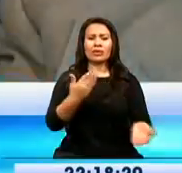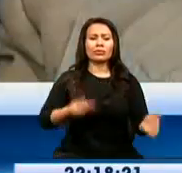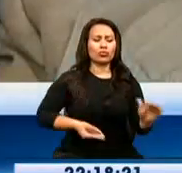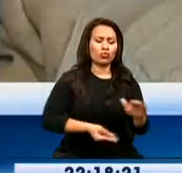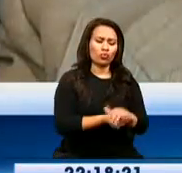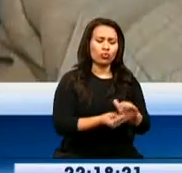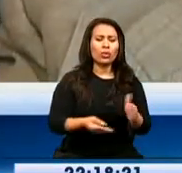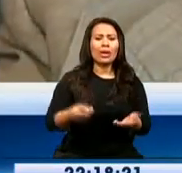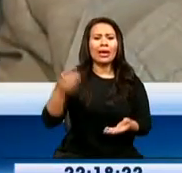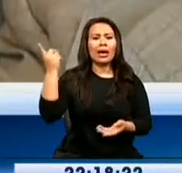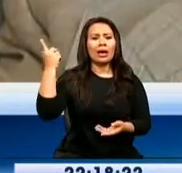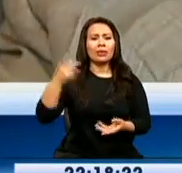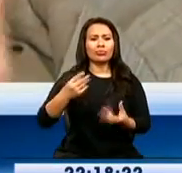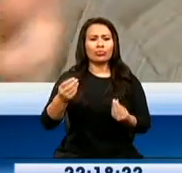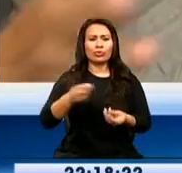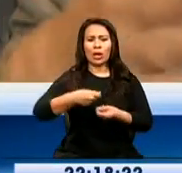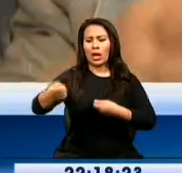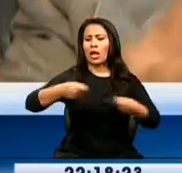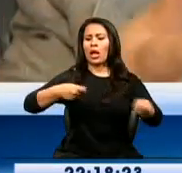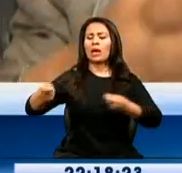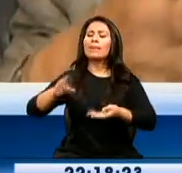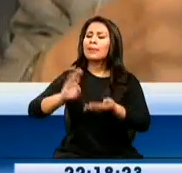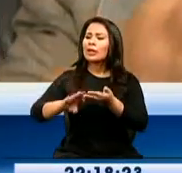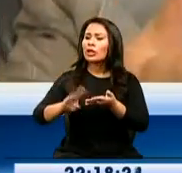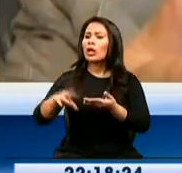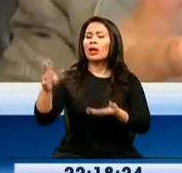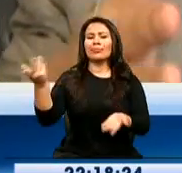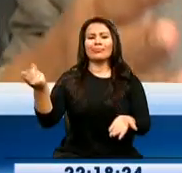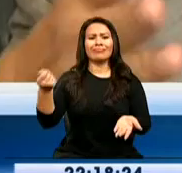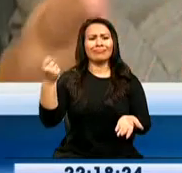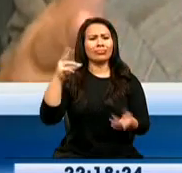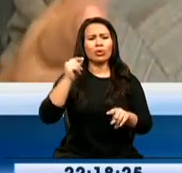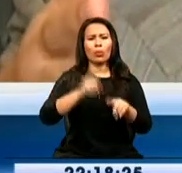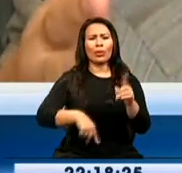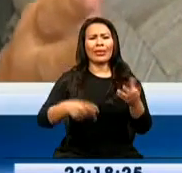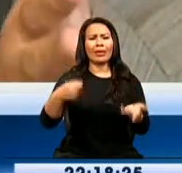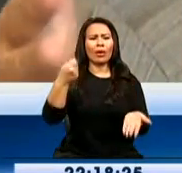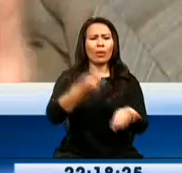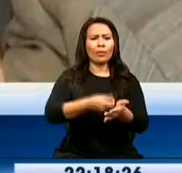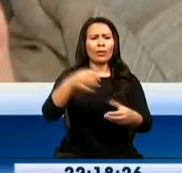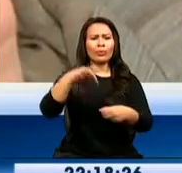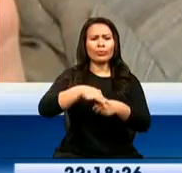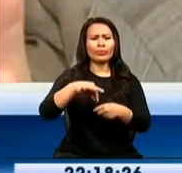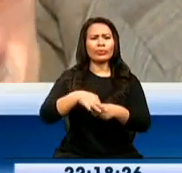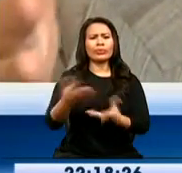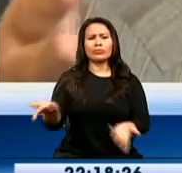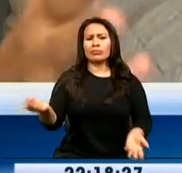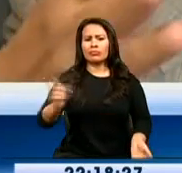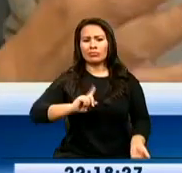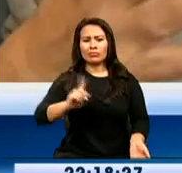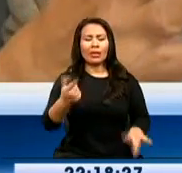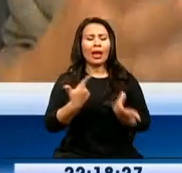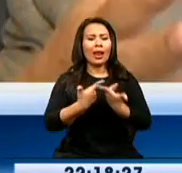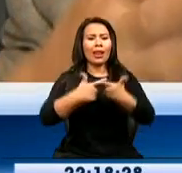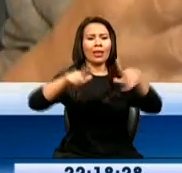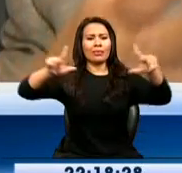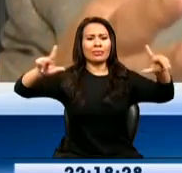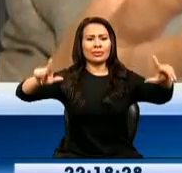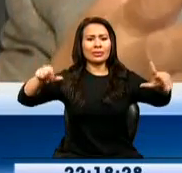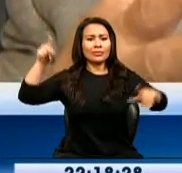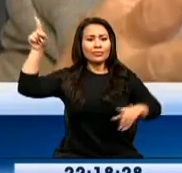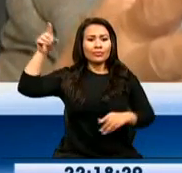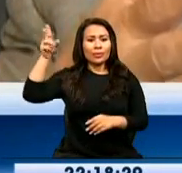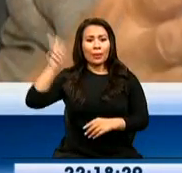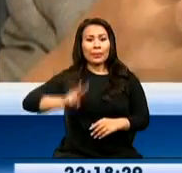se repartieron creyendo que se podía comprar el voto en esa forma. La elección de Venezuela es